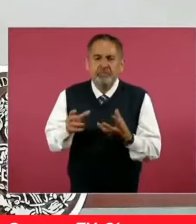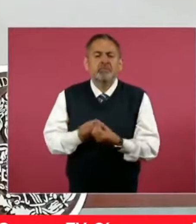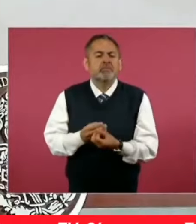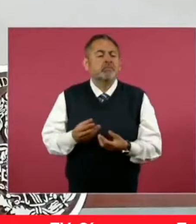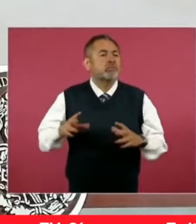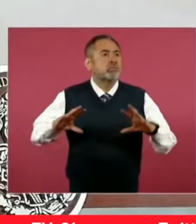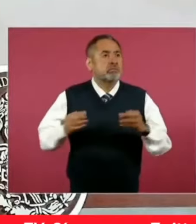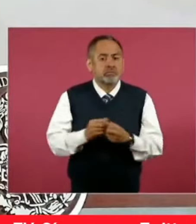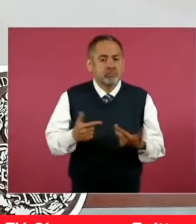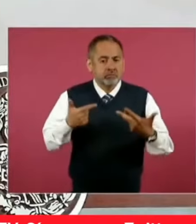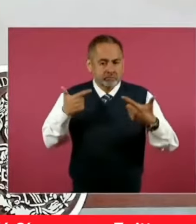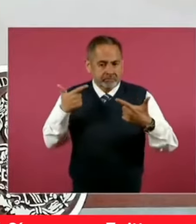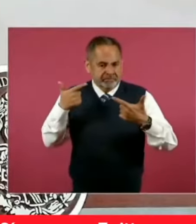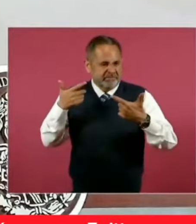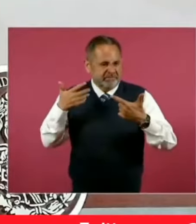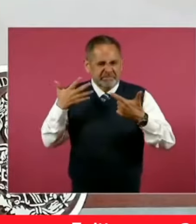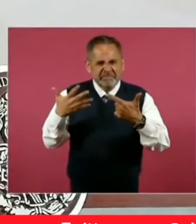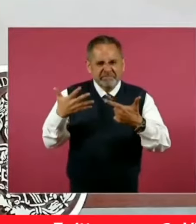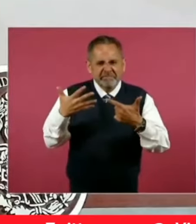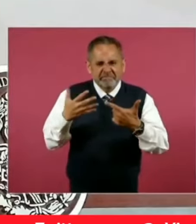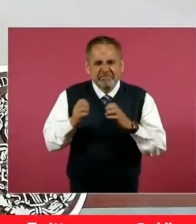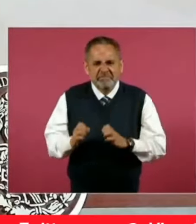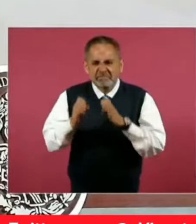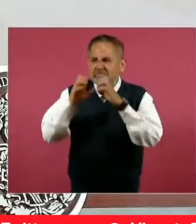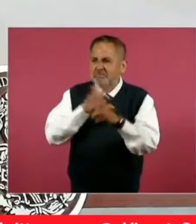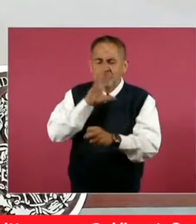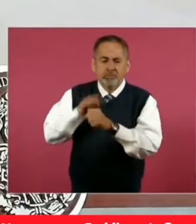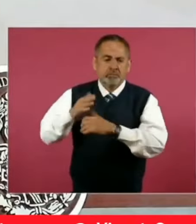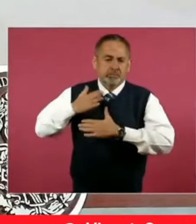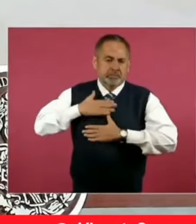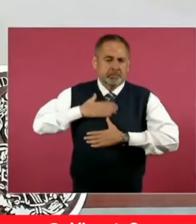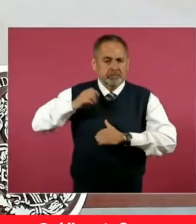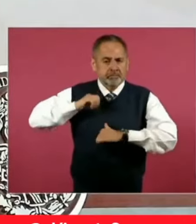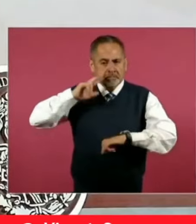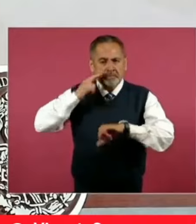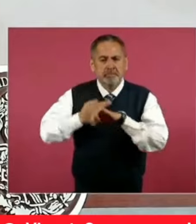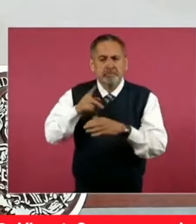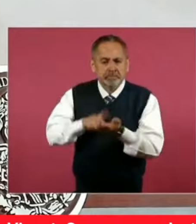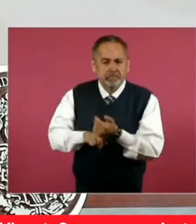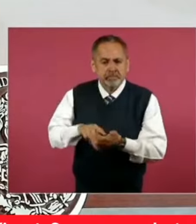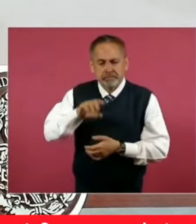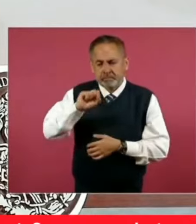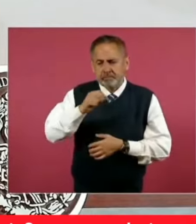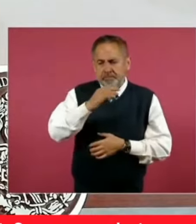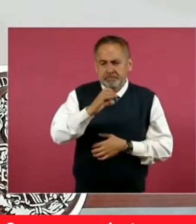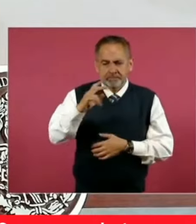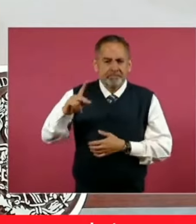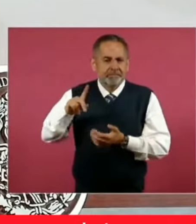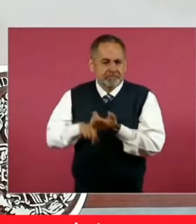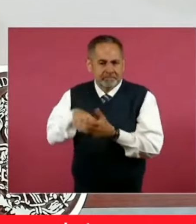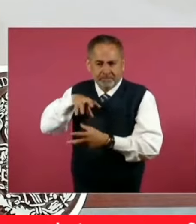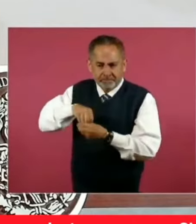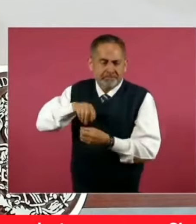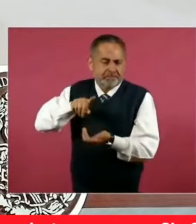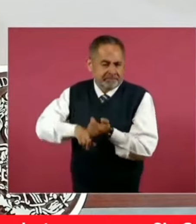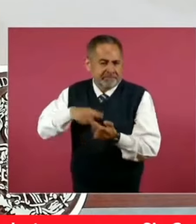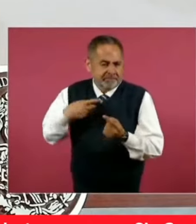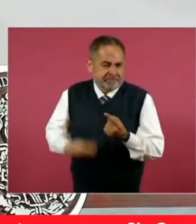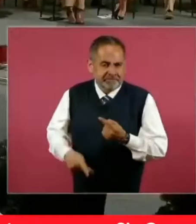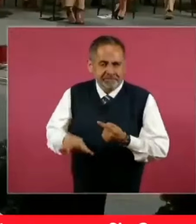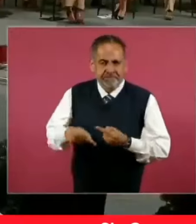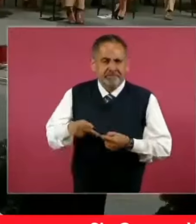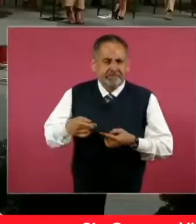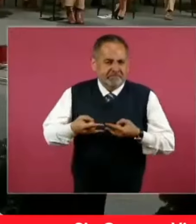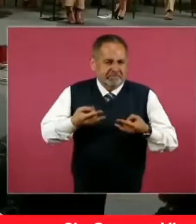los edificios históricos que tiene bajo su resguardo la Dirección General de la Conservaduría de Palacio Nacional.